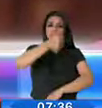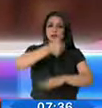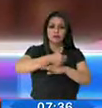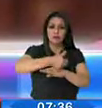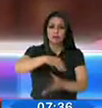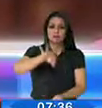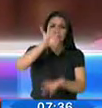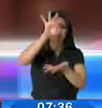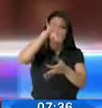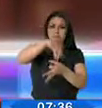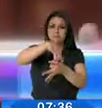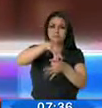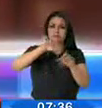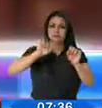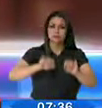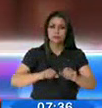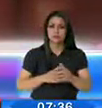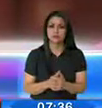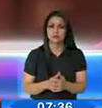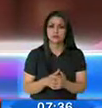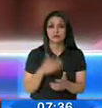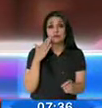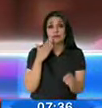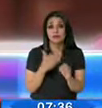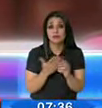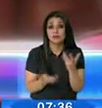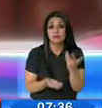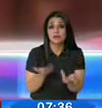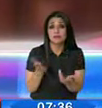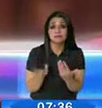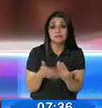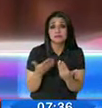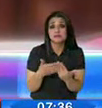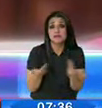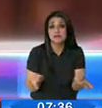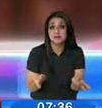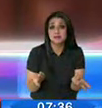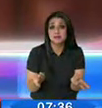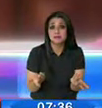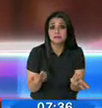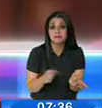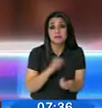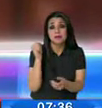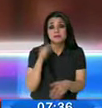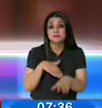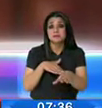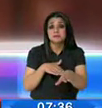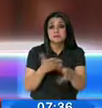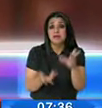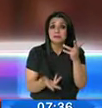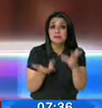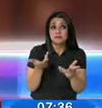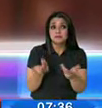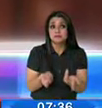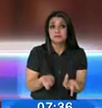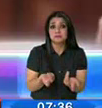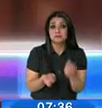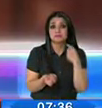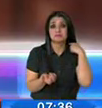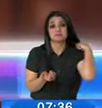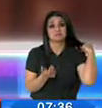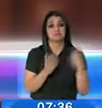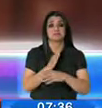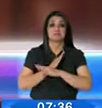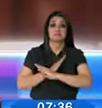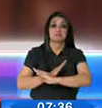popular. Si ese hubiese sido el objetivo, probablemente lo más fácil para ganar mayor respaldo hubiese sido bloquear